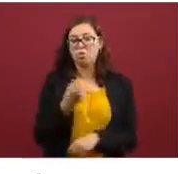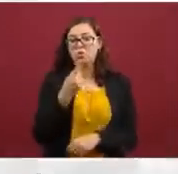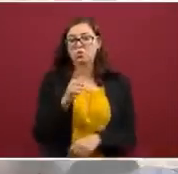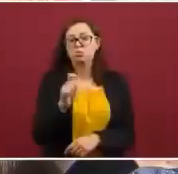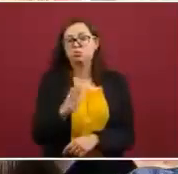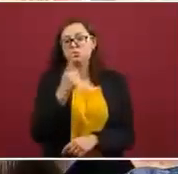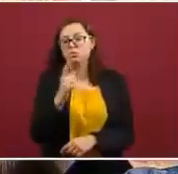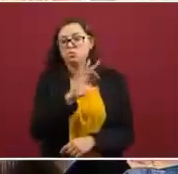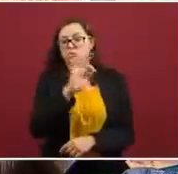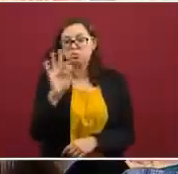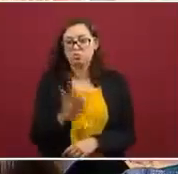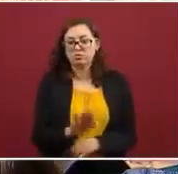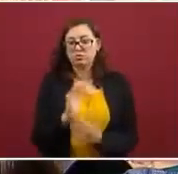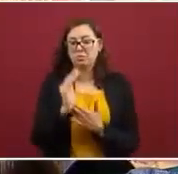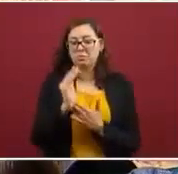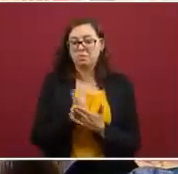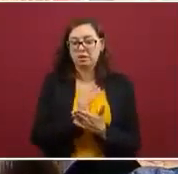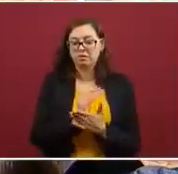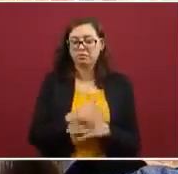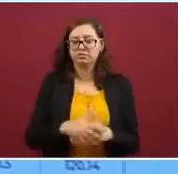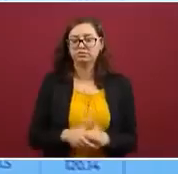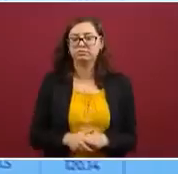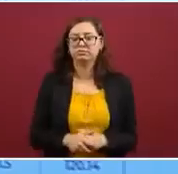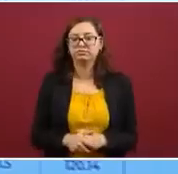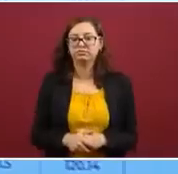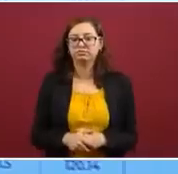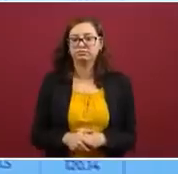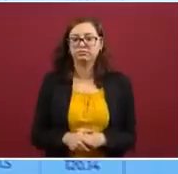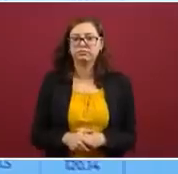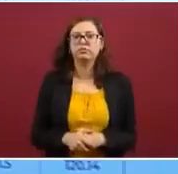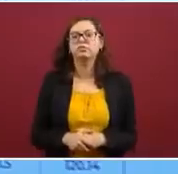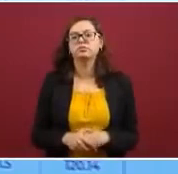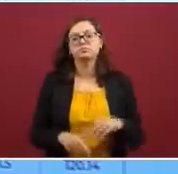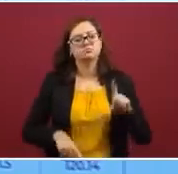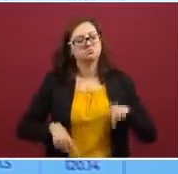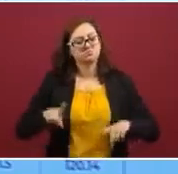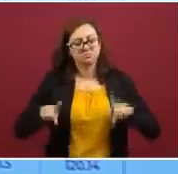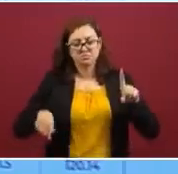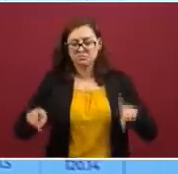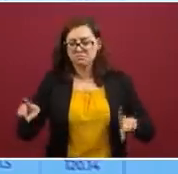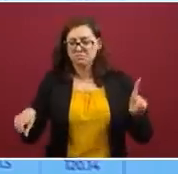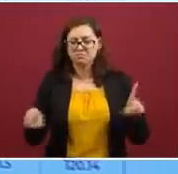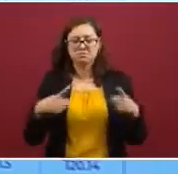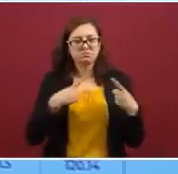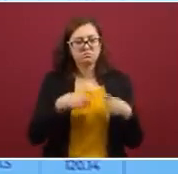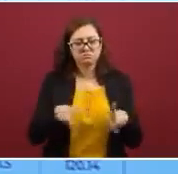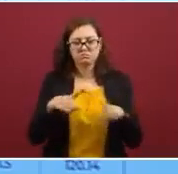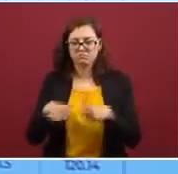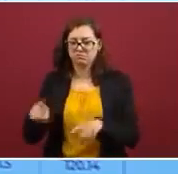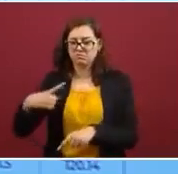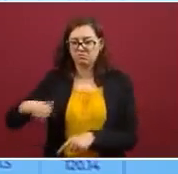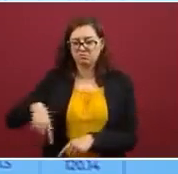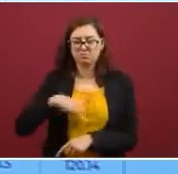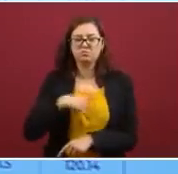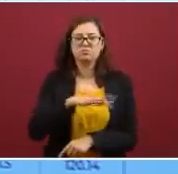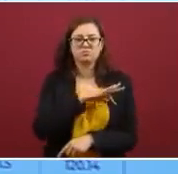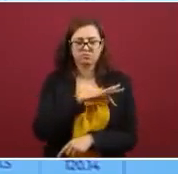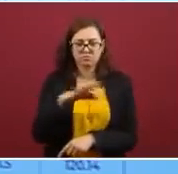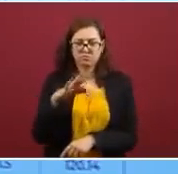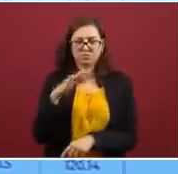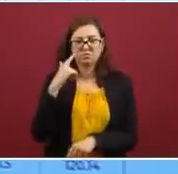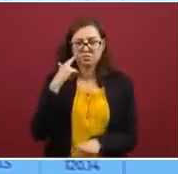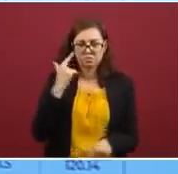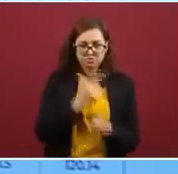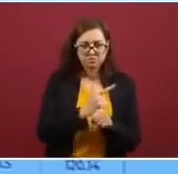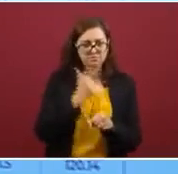1.1% de menos. De ahí para abajo son variaciones que podemos considerar que